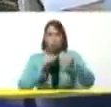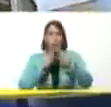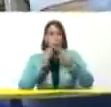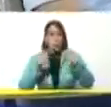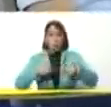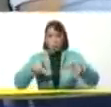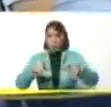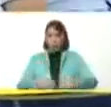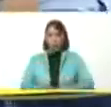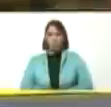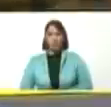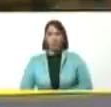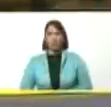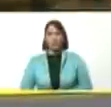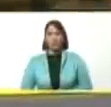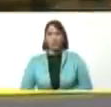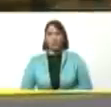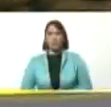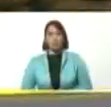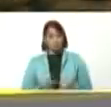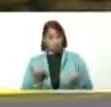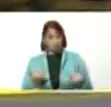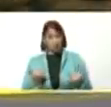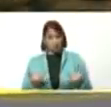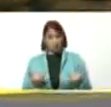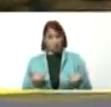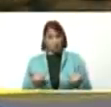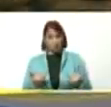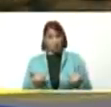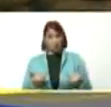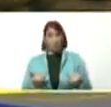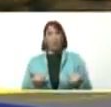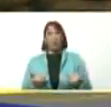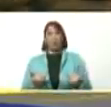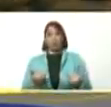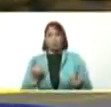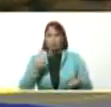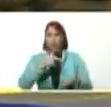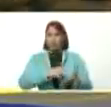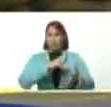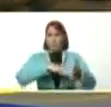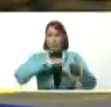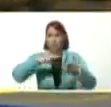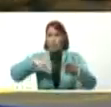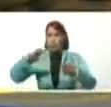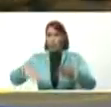todos los espacios. Recientemente fui a Barcelona.